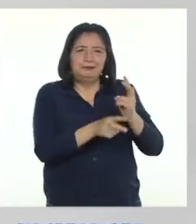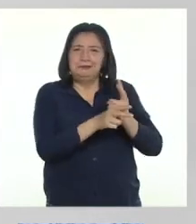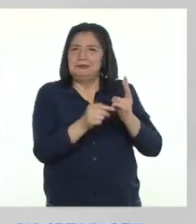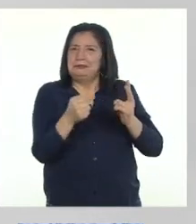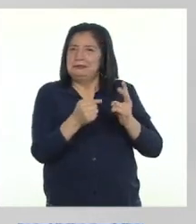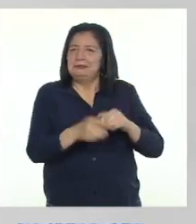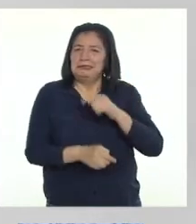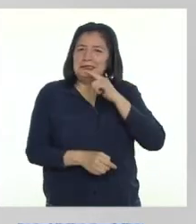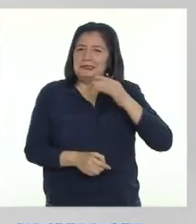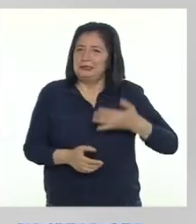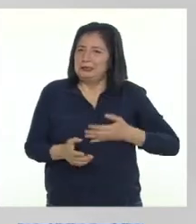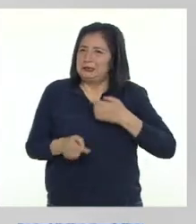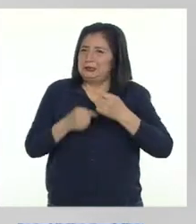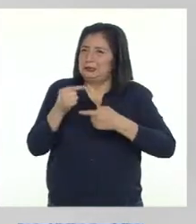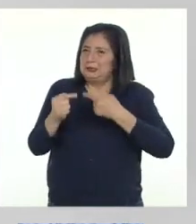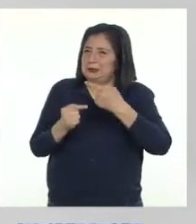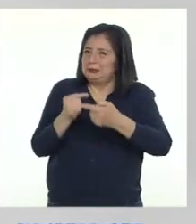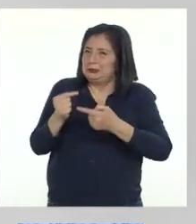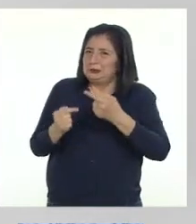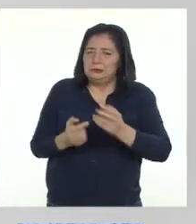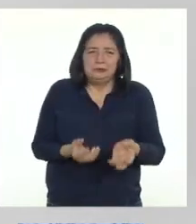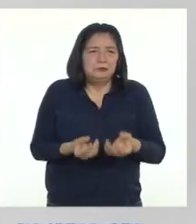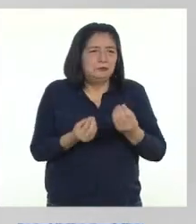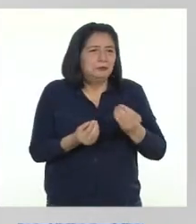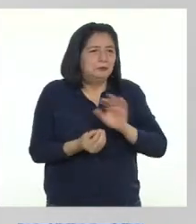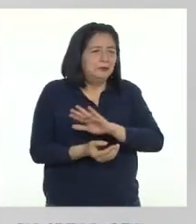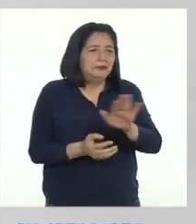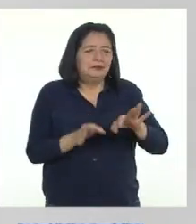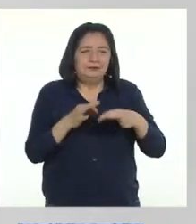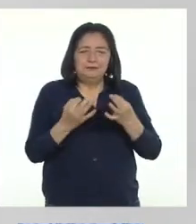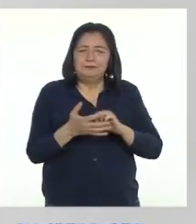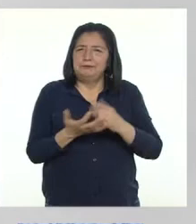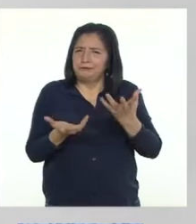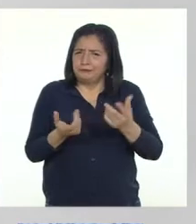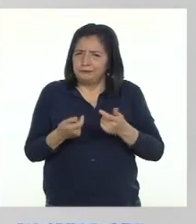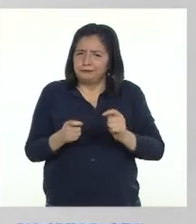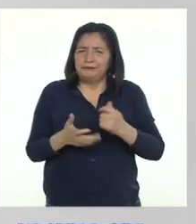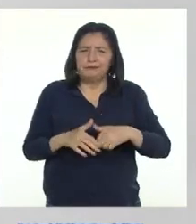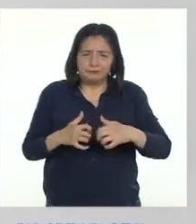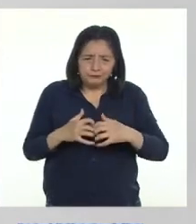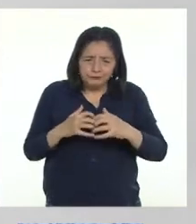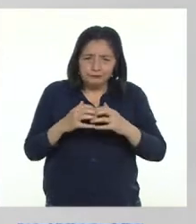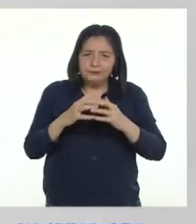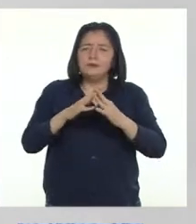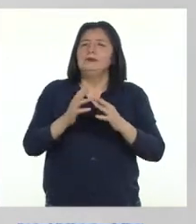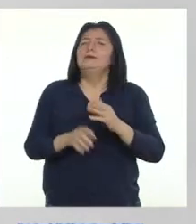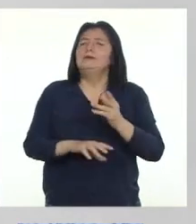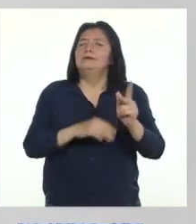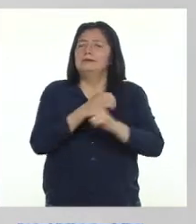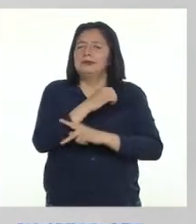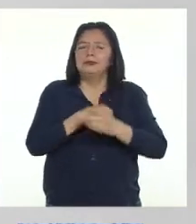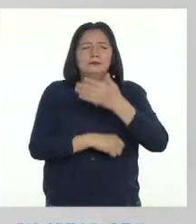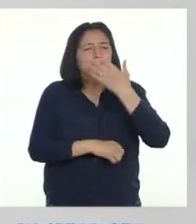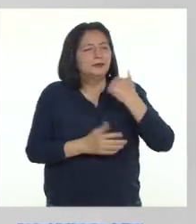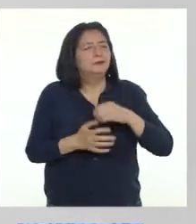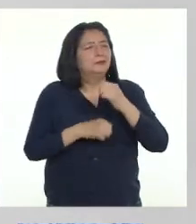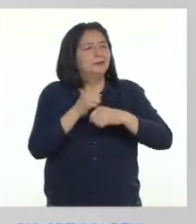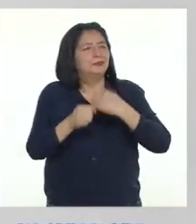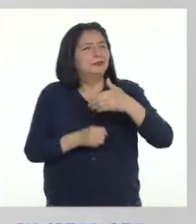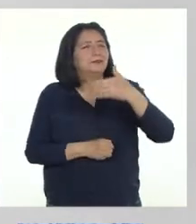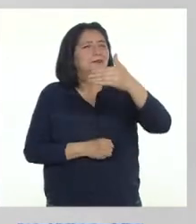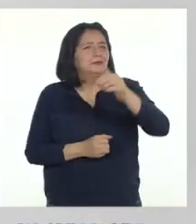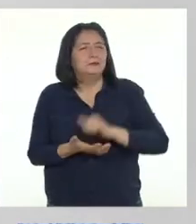señora Vizcacha les contó además cómo sus familiares intentan construir un país mejor en los años que